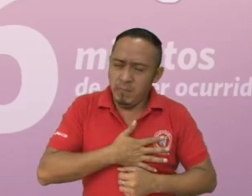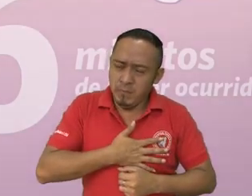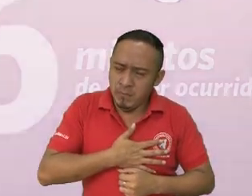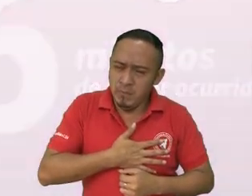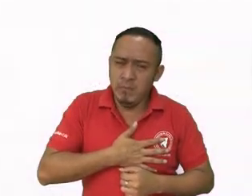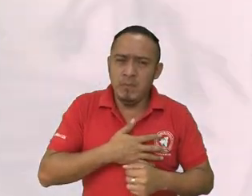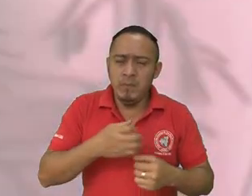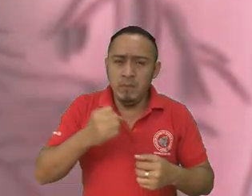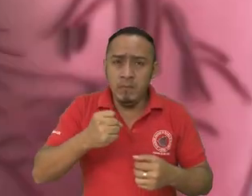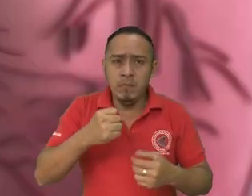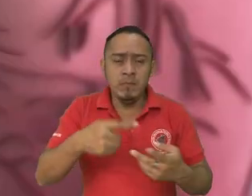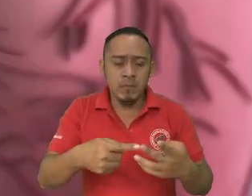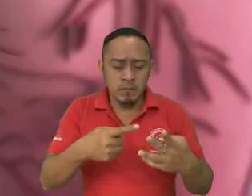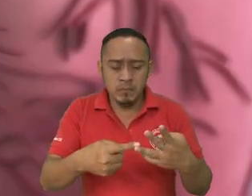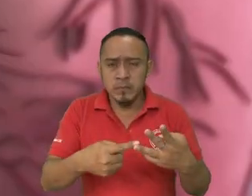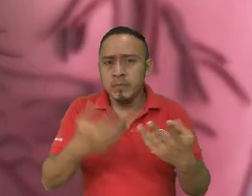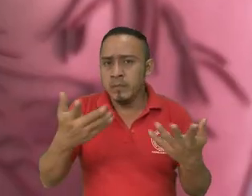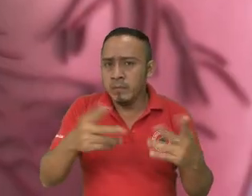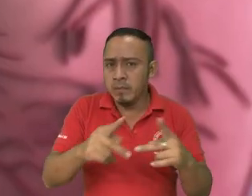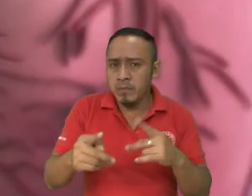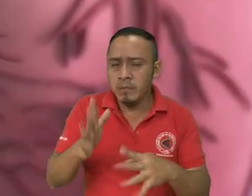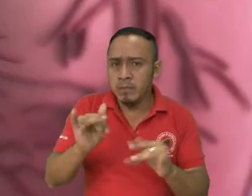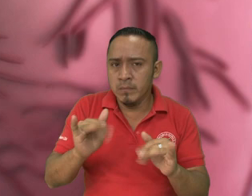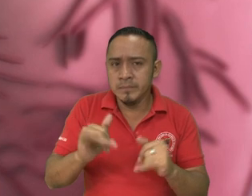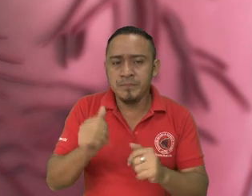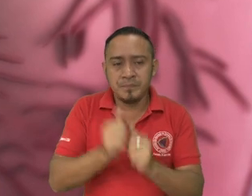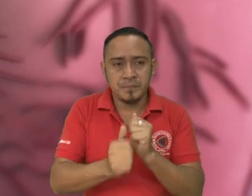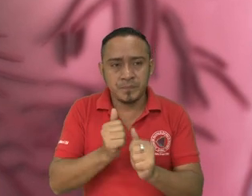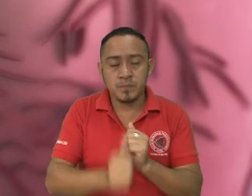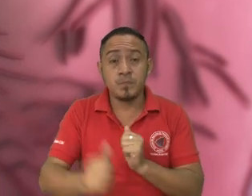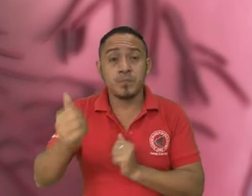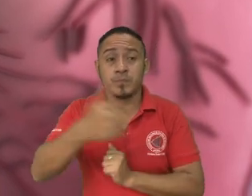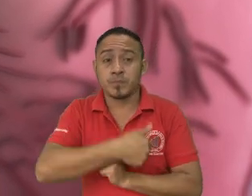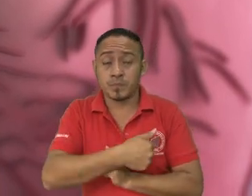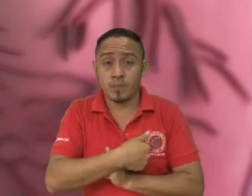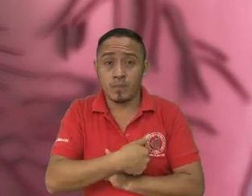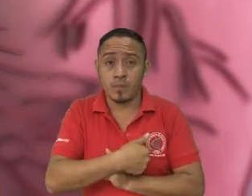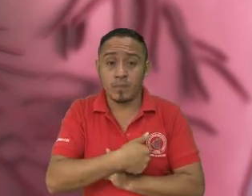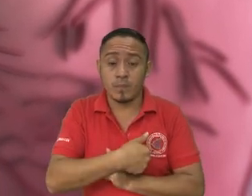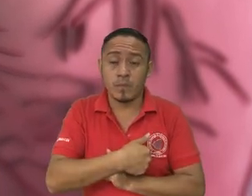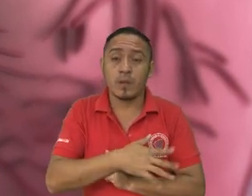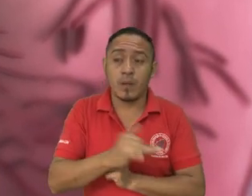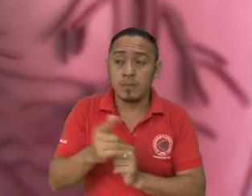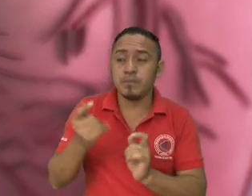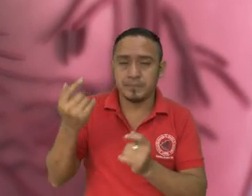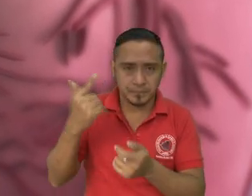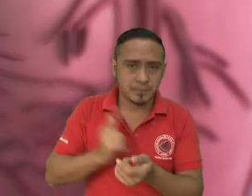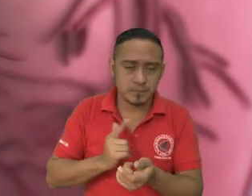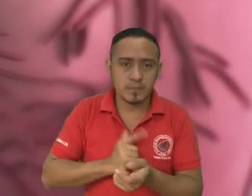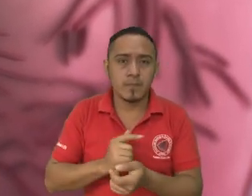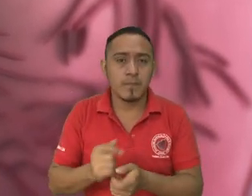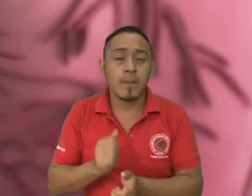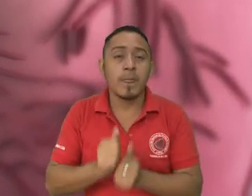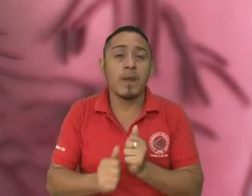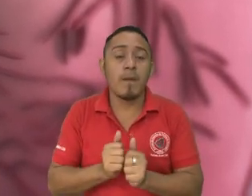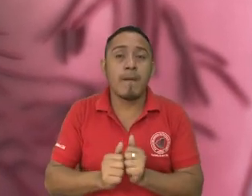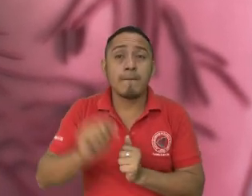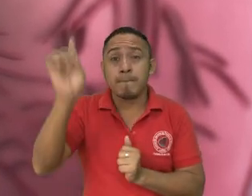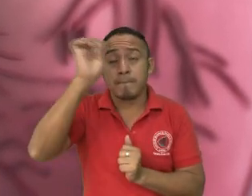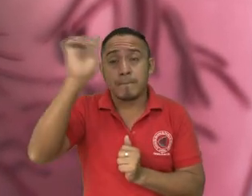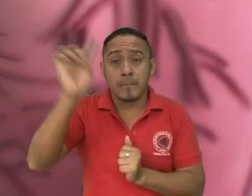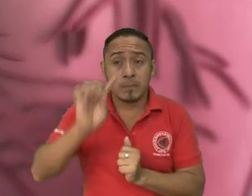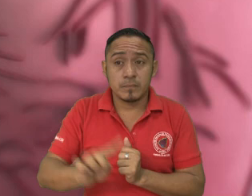Entonces, hay síntomas como personas que ya tienen una afectación cardíaca registrada o tienen la afectación y no se da